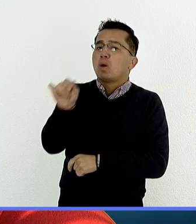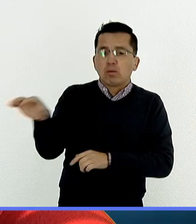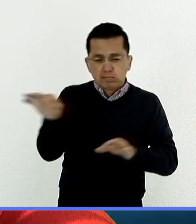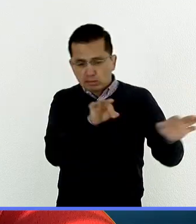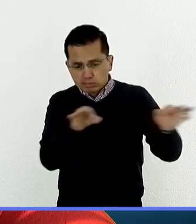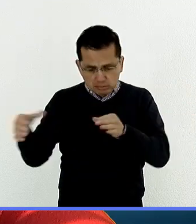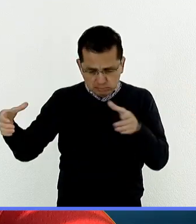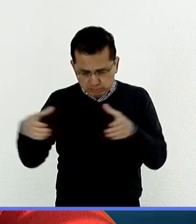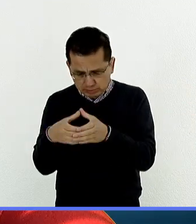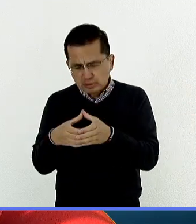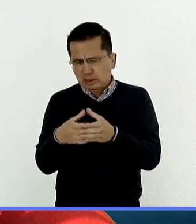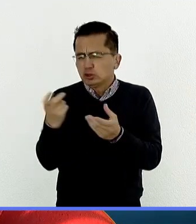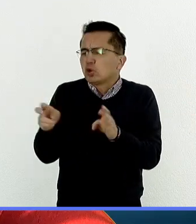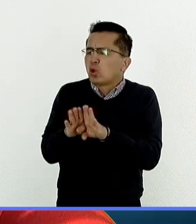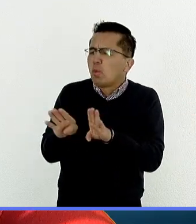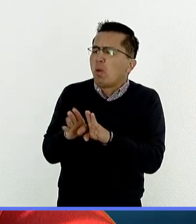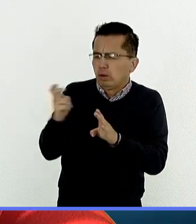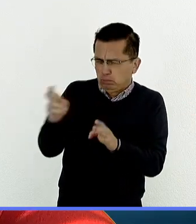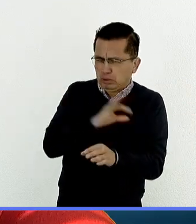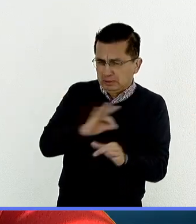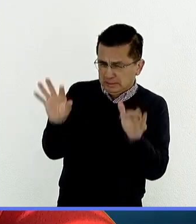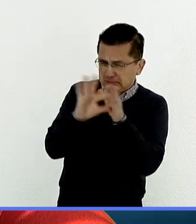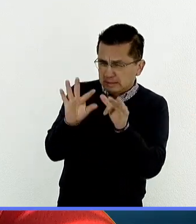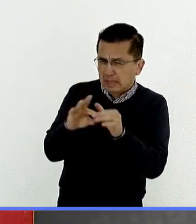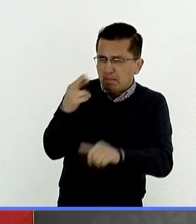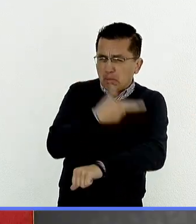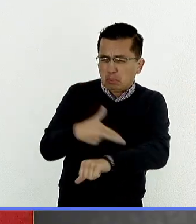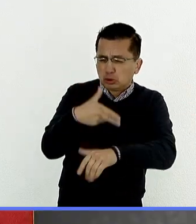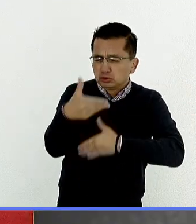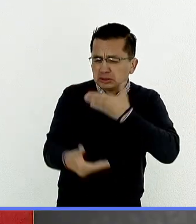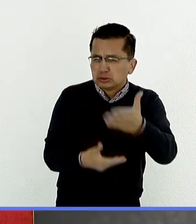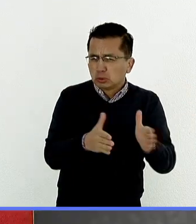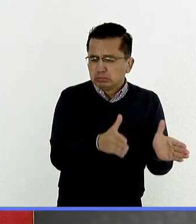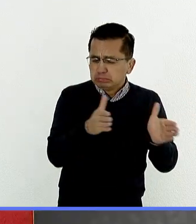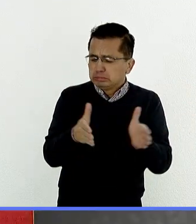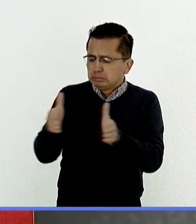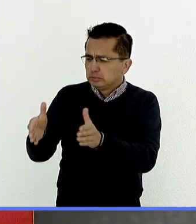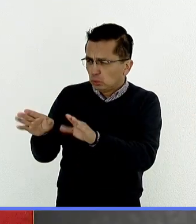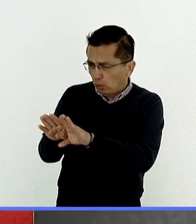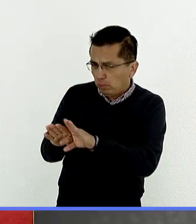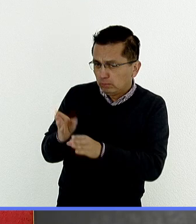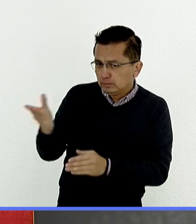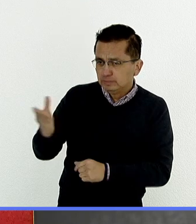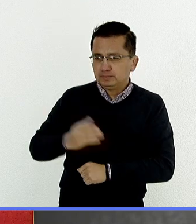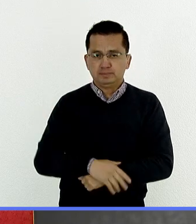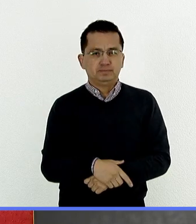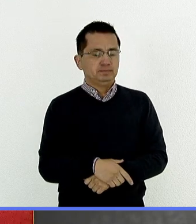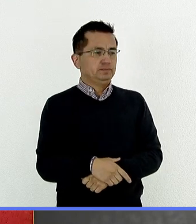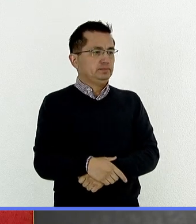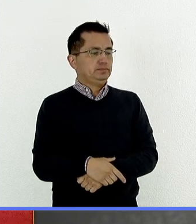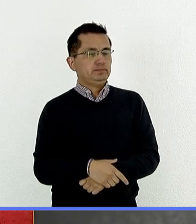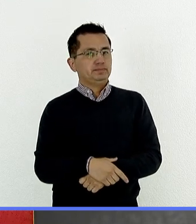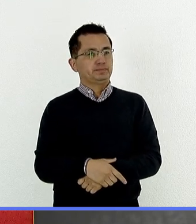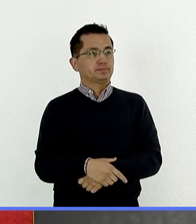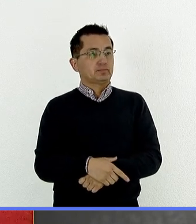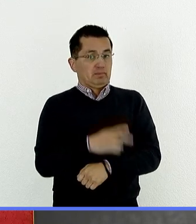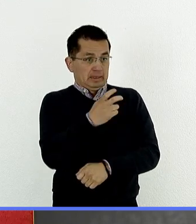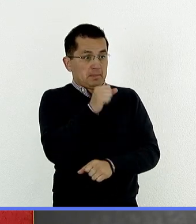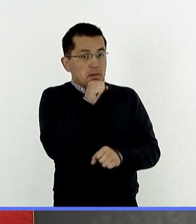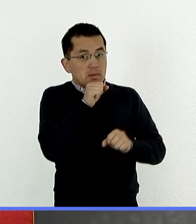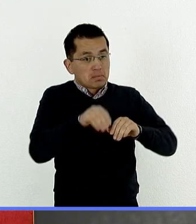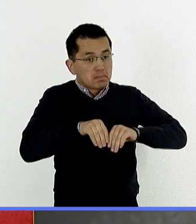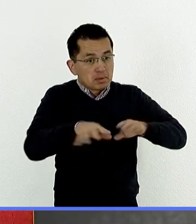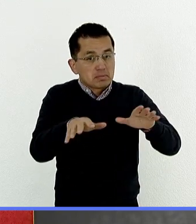regional y otra parte Nacional háblenos de esta de esta parte del concurso doctor está abierto para todos estudiantes